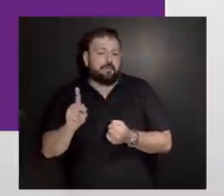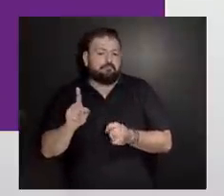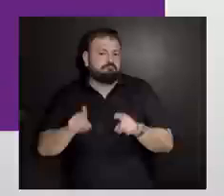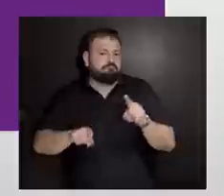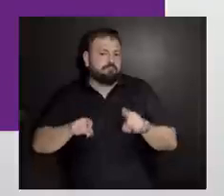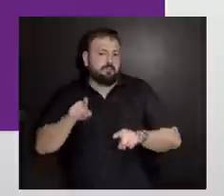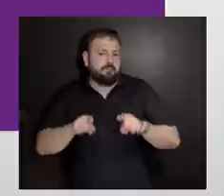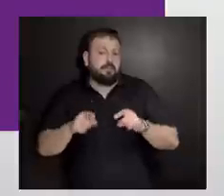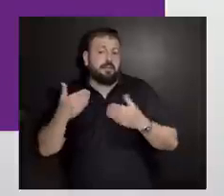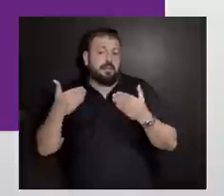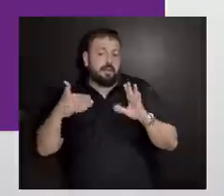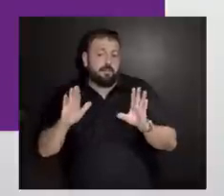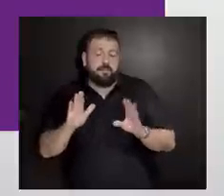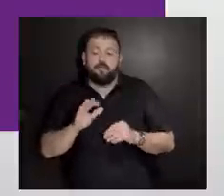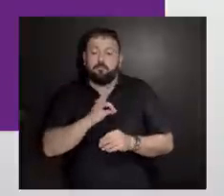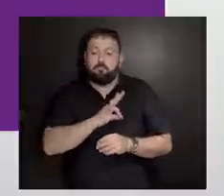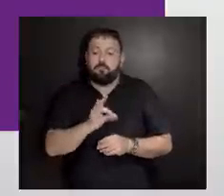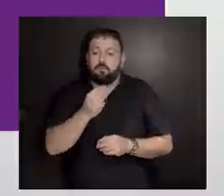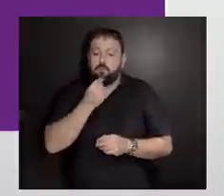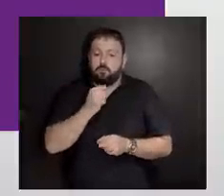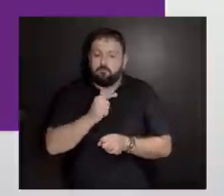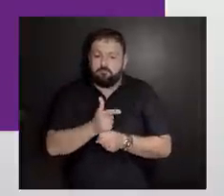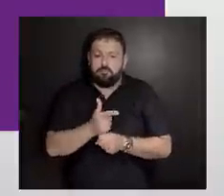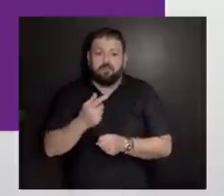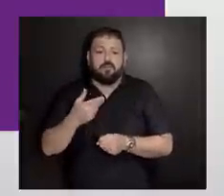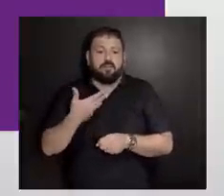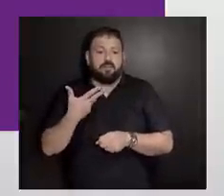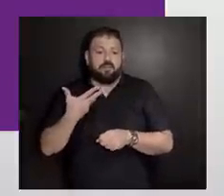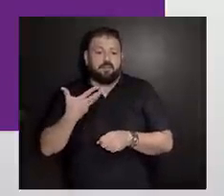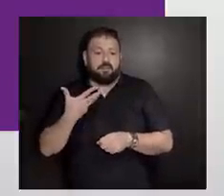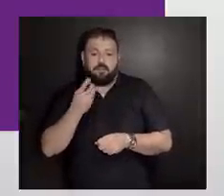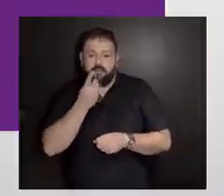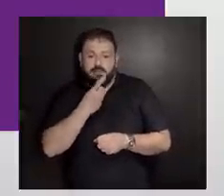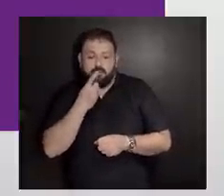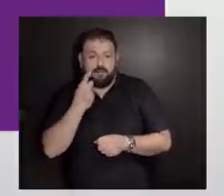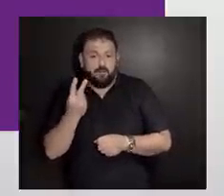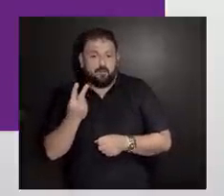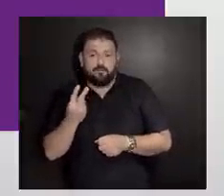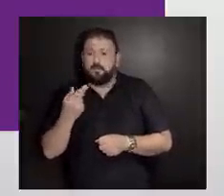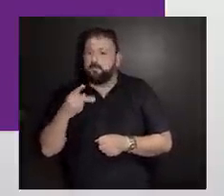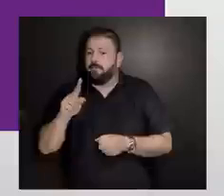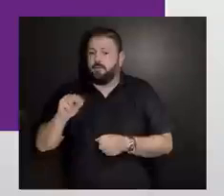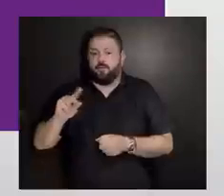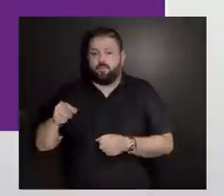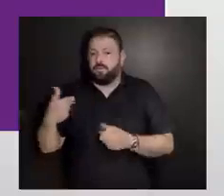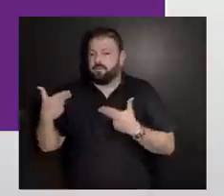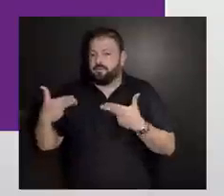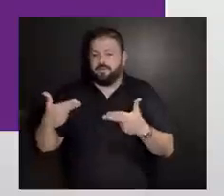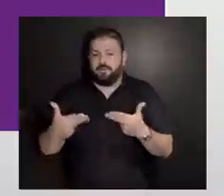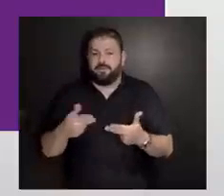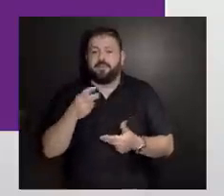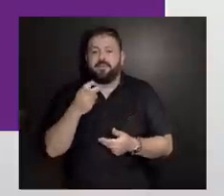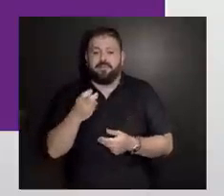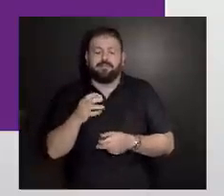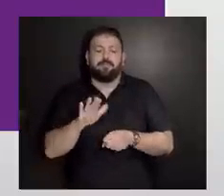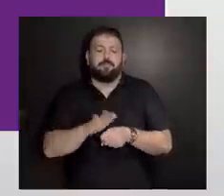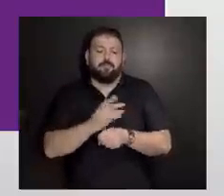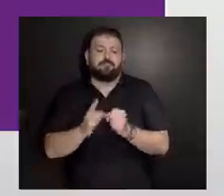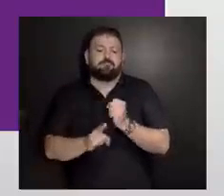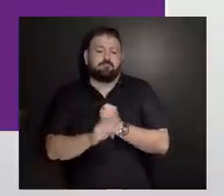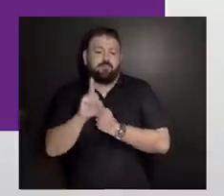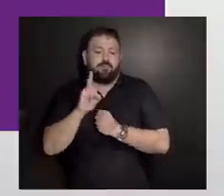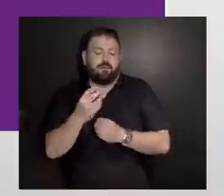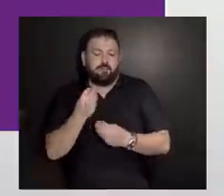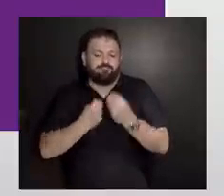mejor un niño tiene diabetes tipo 2, ya pensaríamos que no son cuestiones genéticas, sino por hábitos alimenticios. Y a lo mejor si un